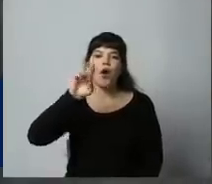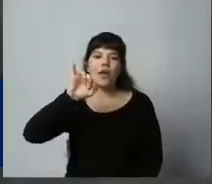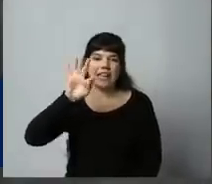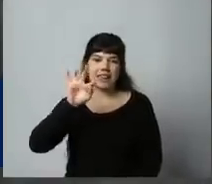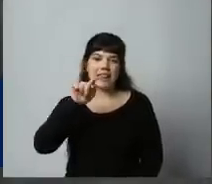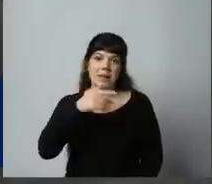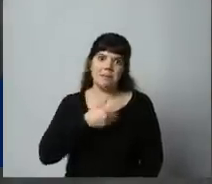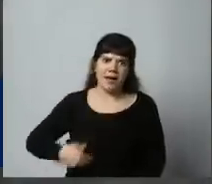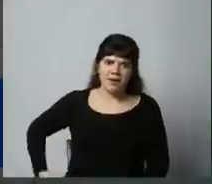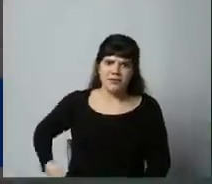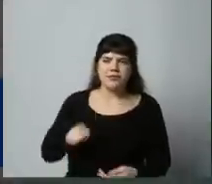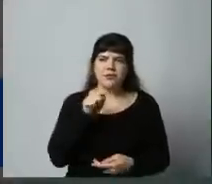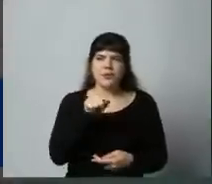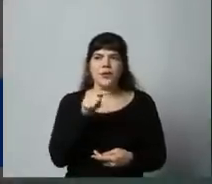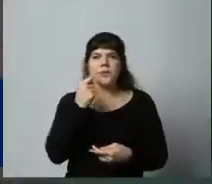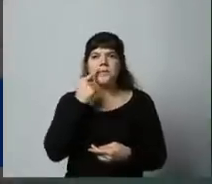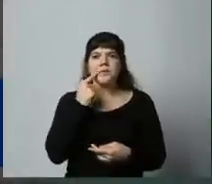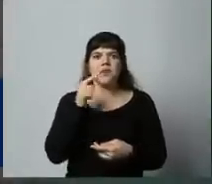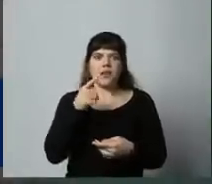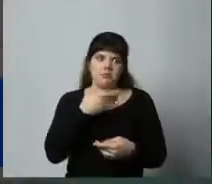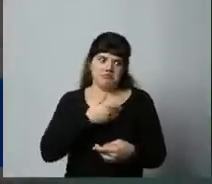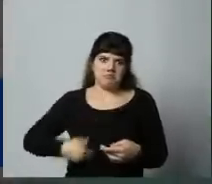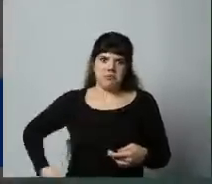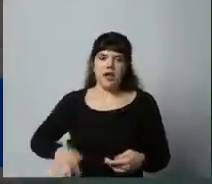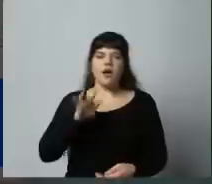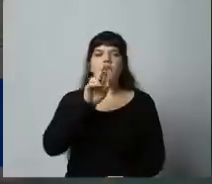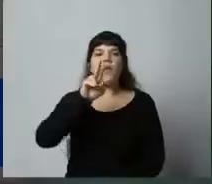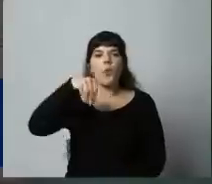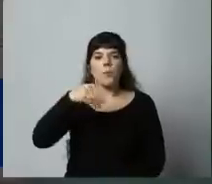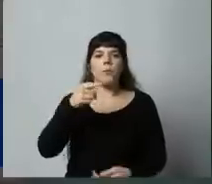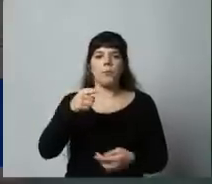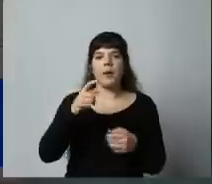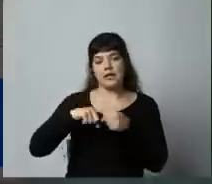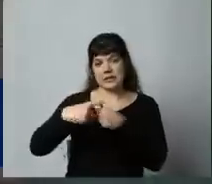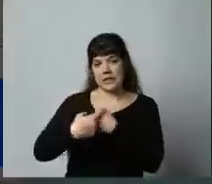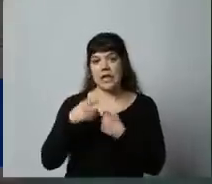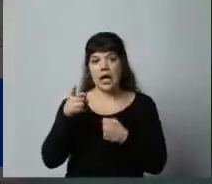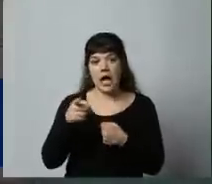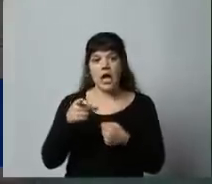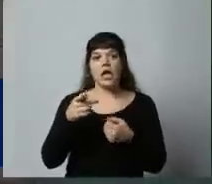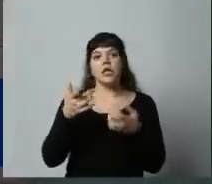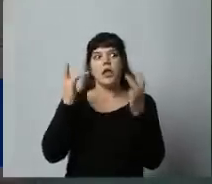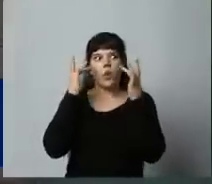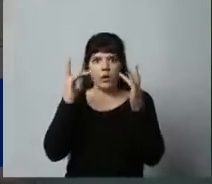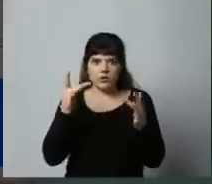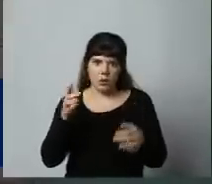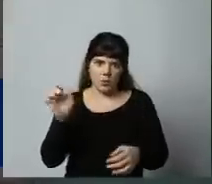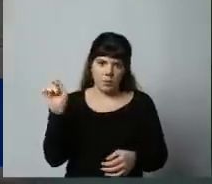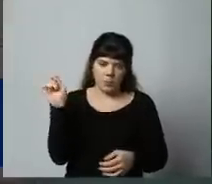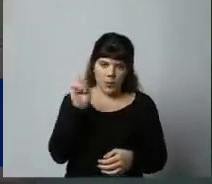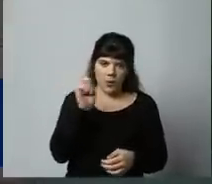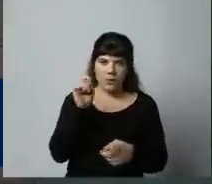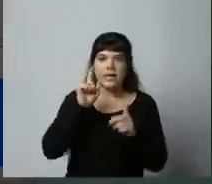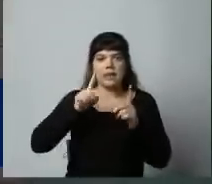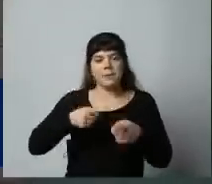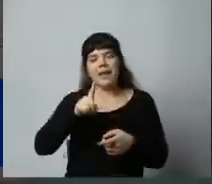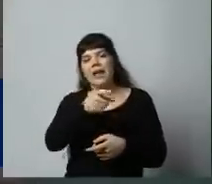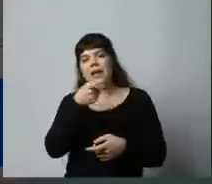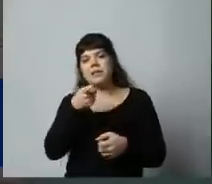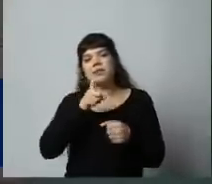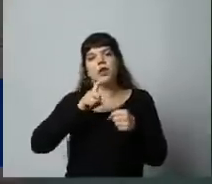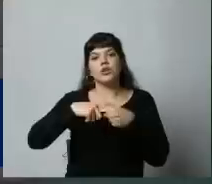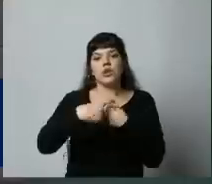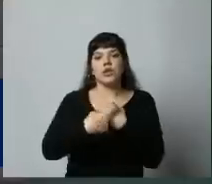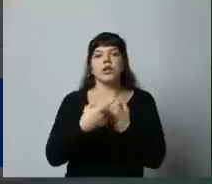sindical durante mucho tiempo el gremio de maestro de la fum de la federación uruguaya de magisterio de trabajadores de la educación pública y además ex consejero del